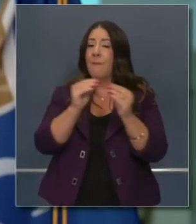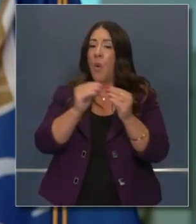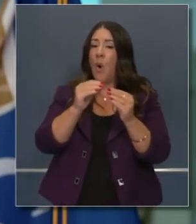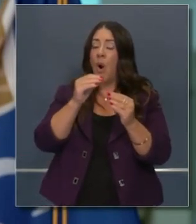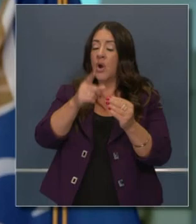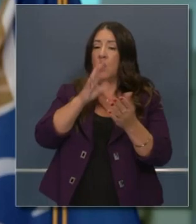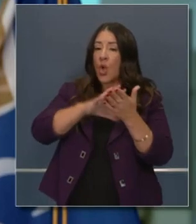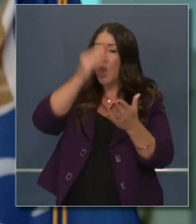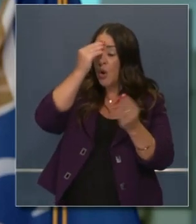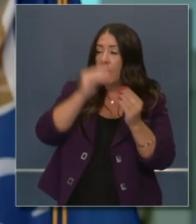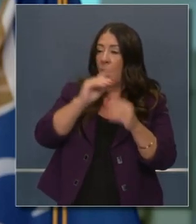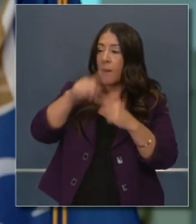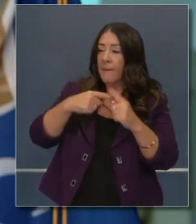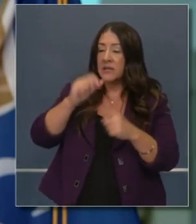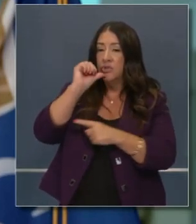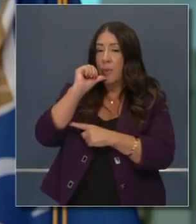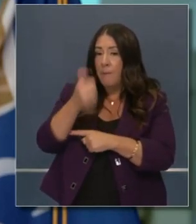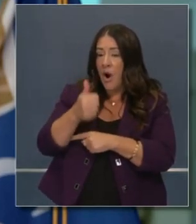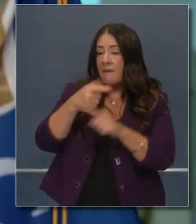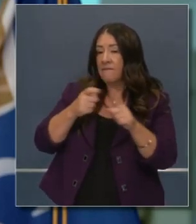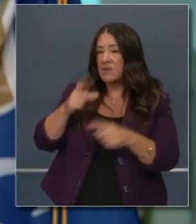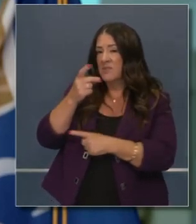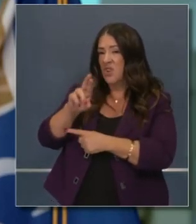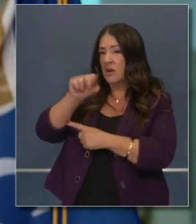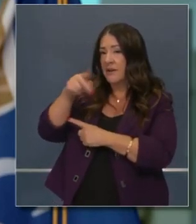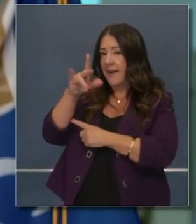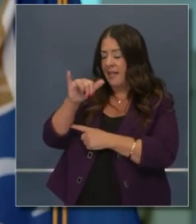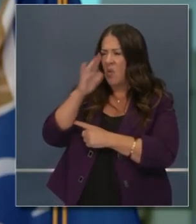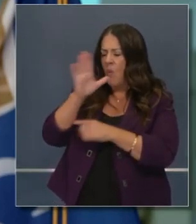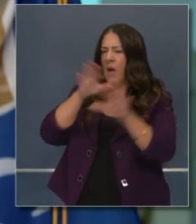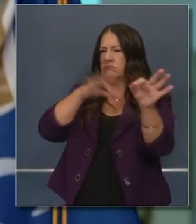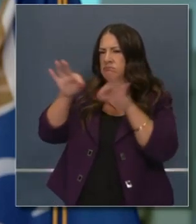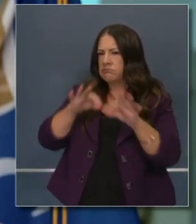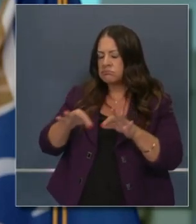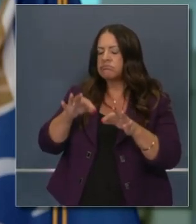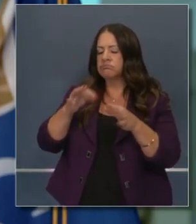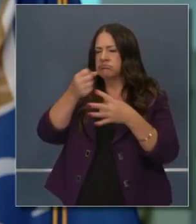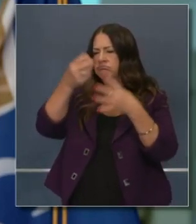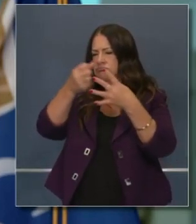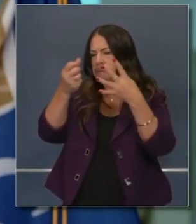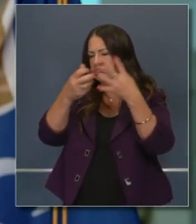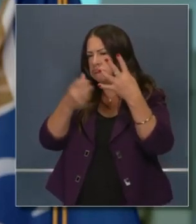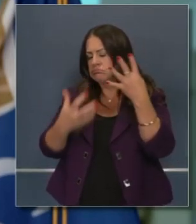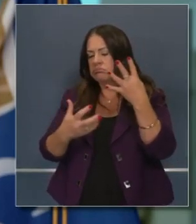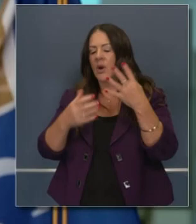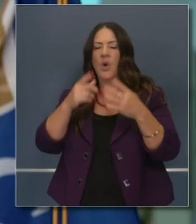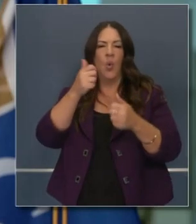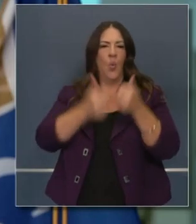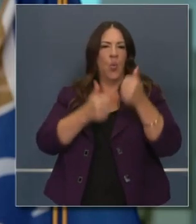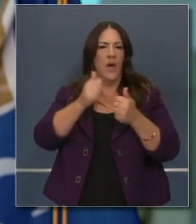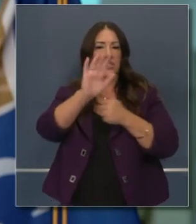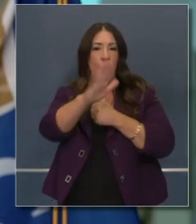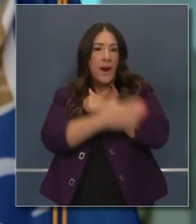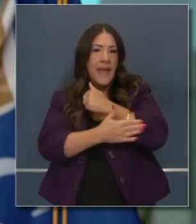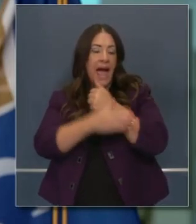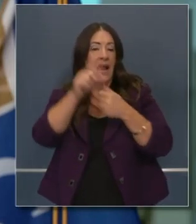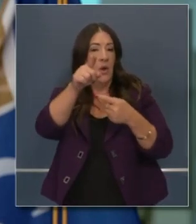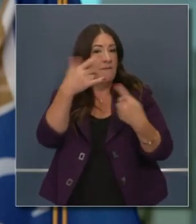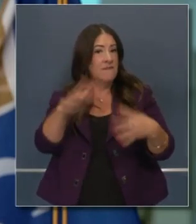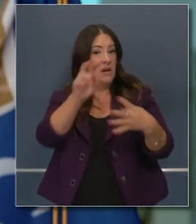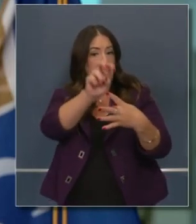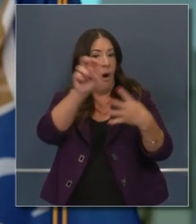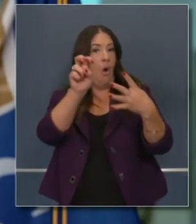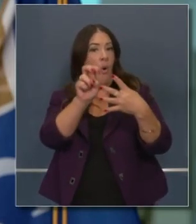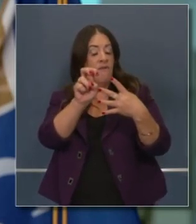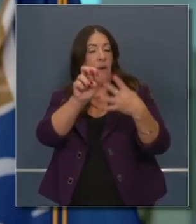mañana van a oír al doctor Galli traerles las últimas noticias de los niveles. Hay condados que se están desplazando a nuevos niveles